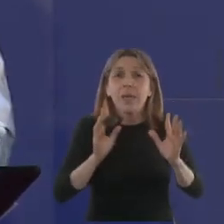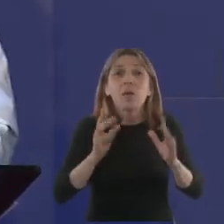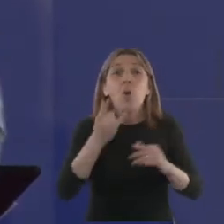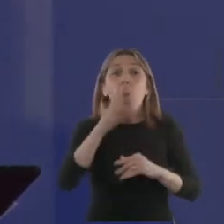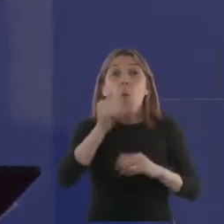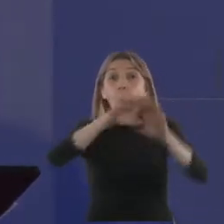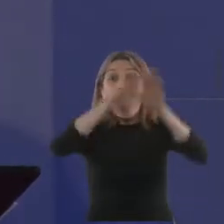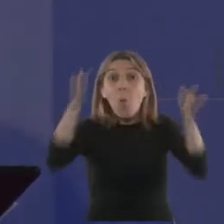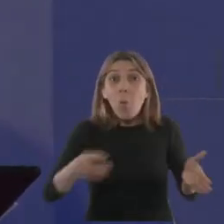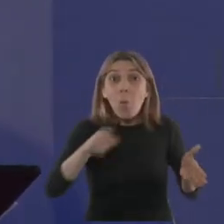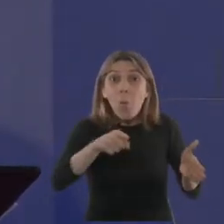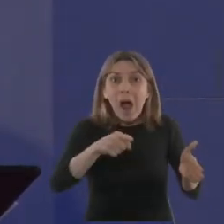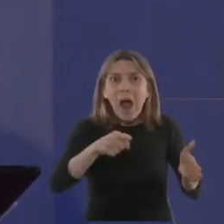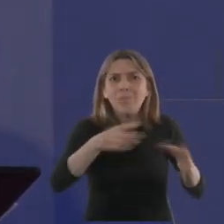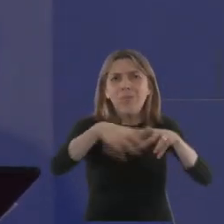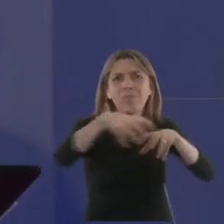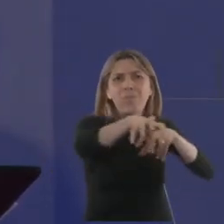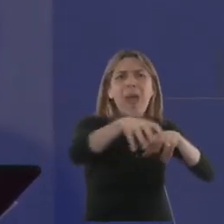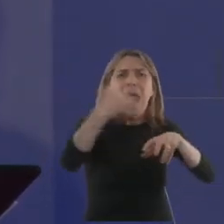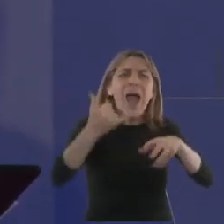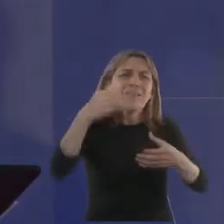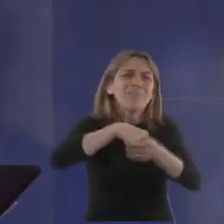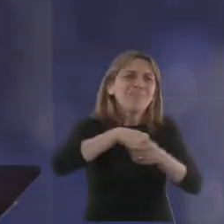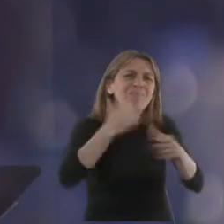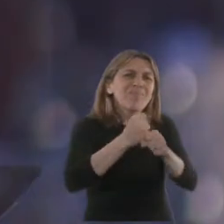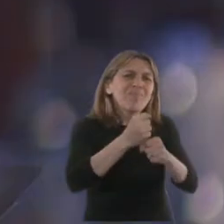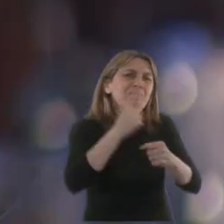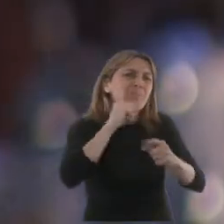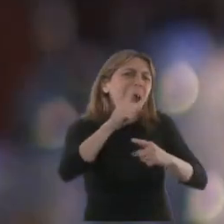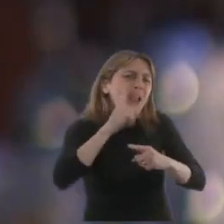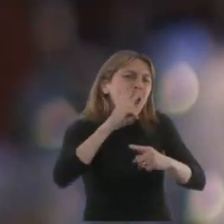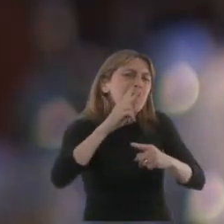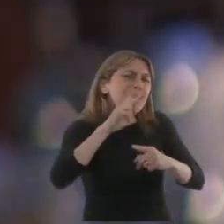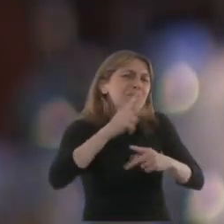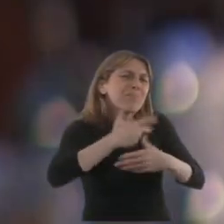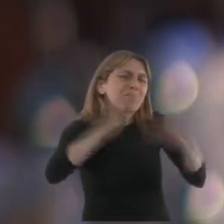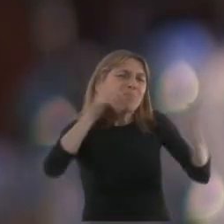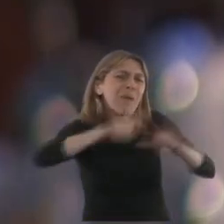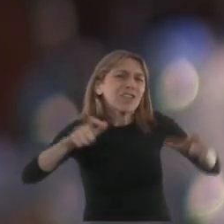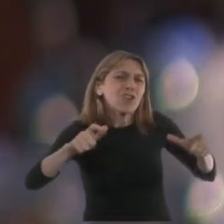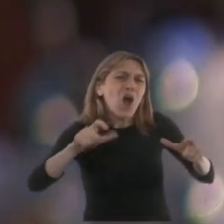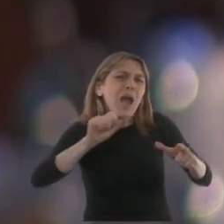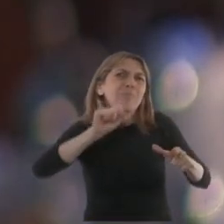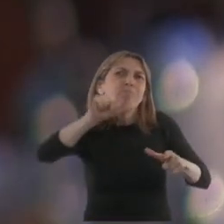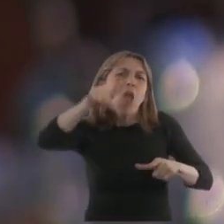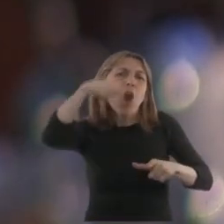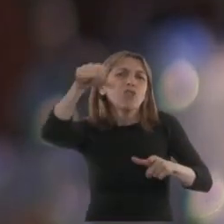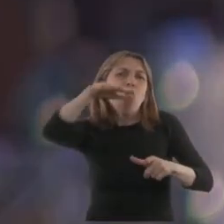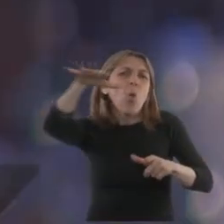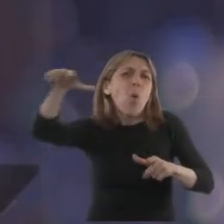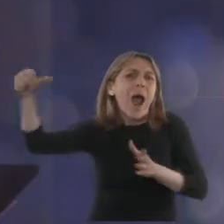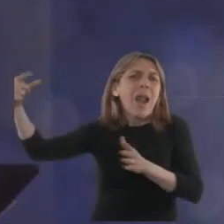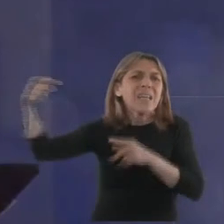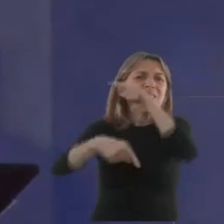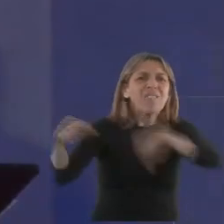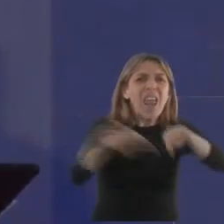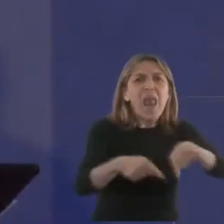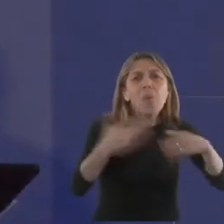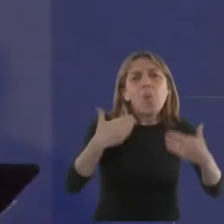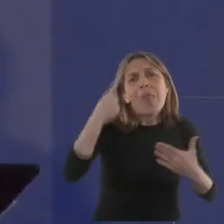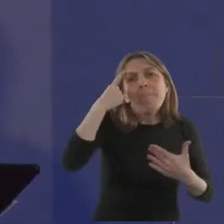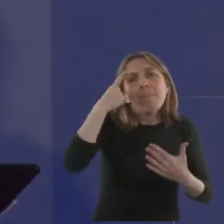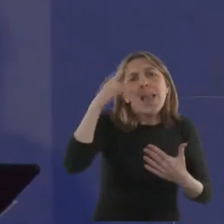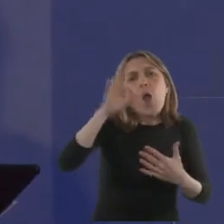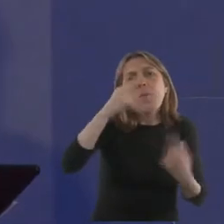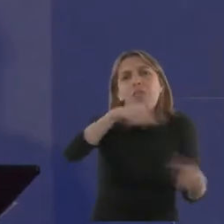está compuesta por miles de personas, de procedencias muy distintas y que pueden pensar diferente, pero que